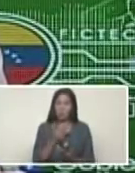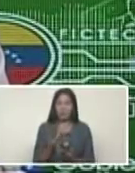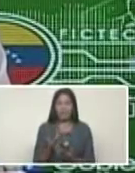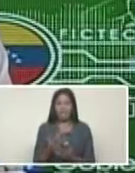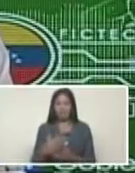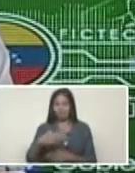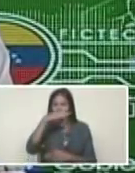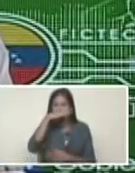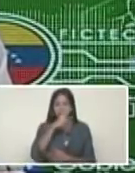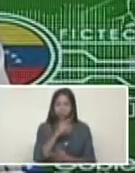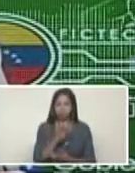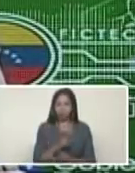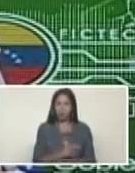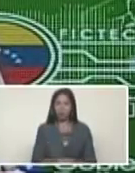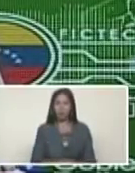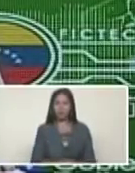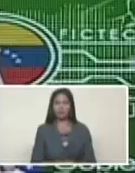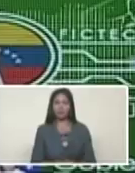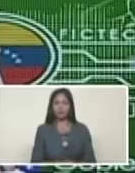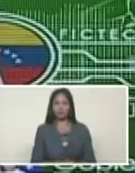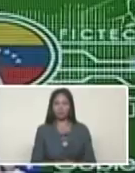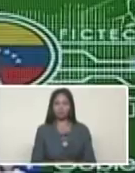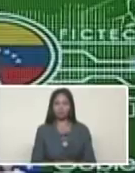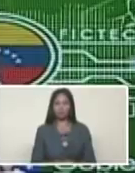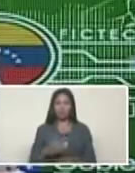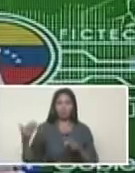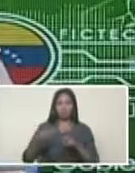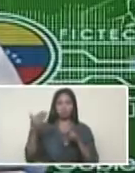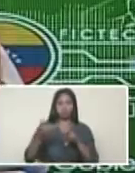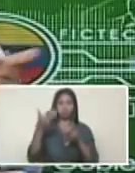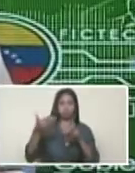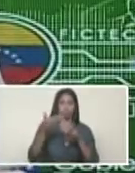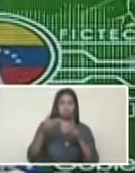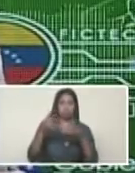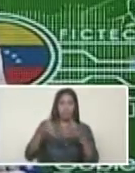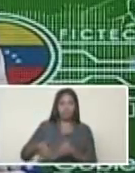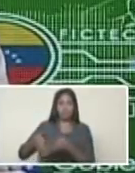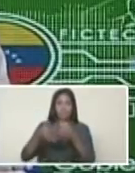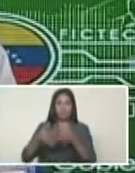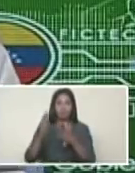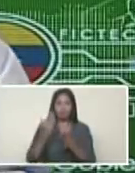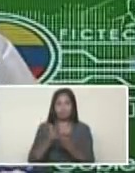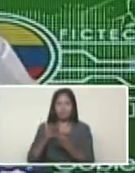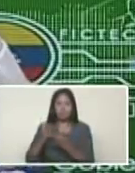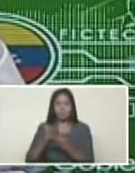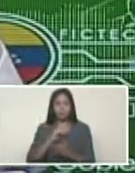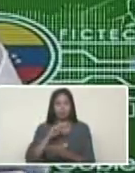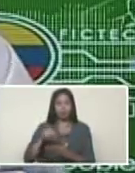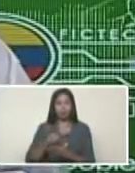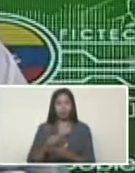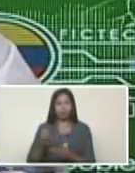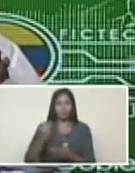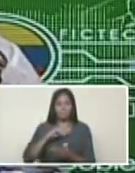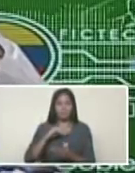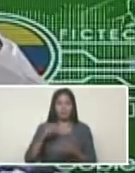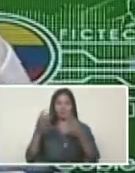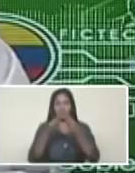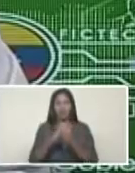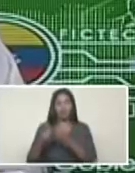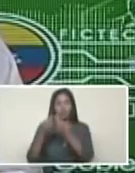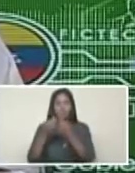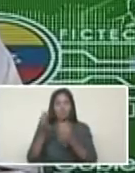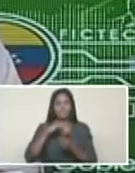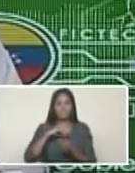criminal, una agresión multidimensional del imperio norteamericano contra la economía, contra